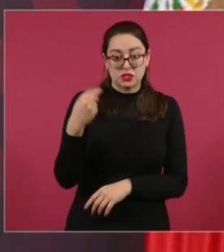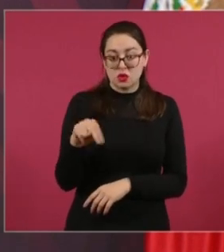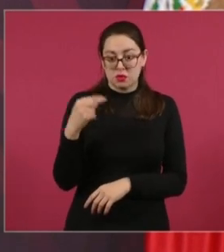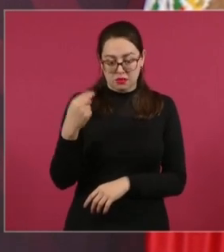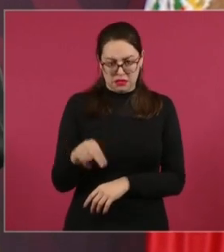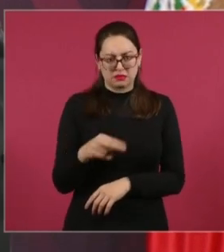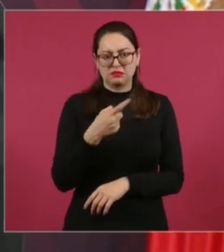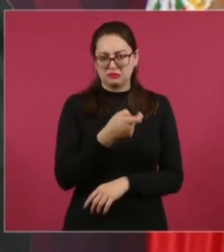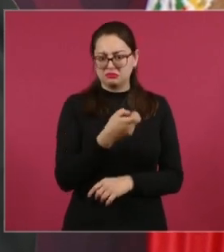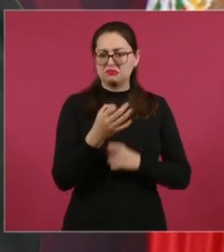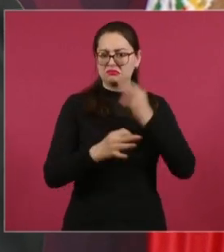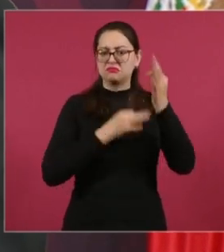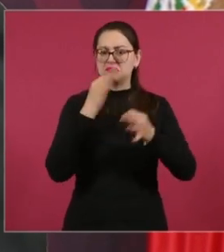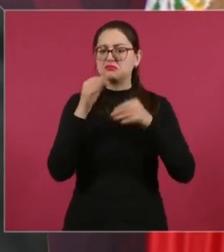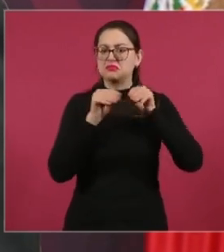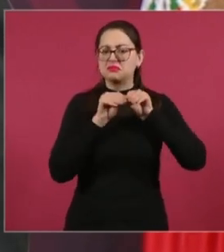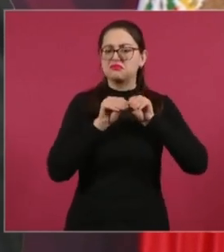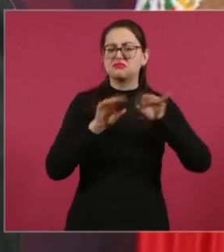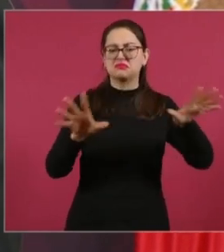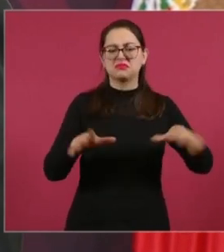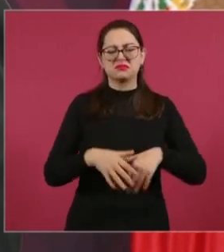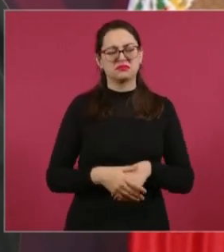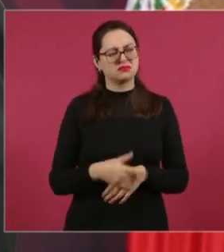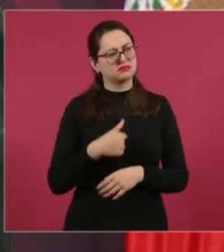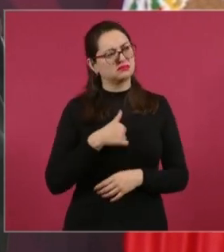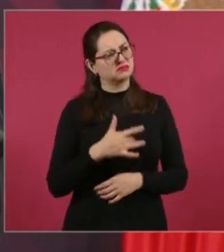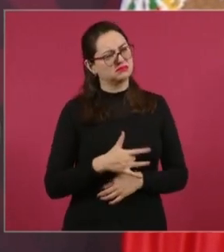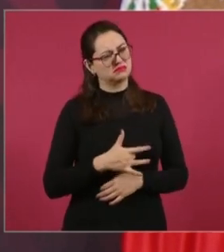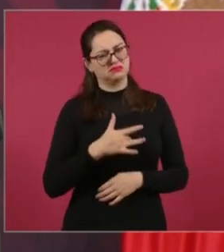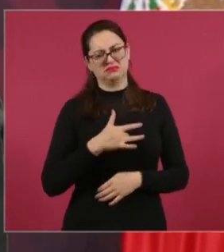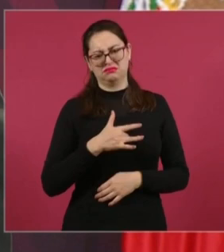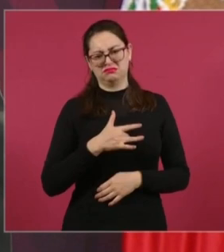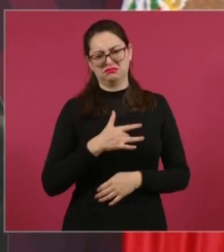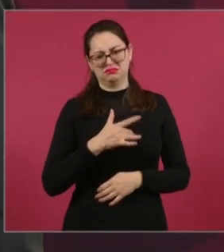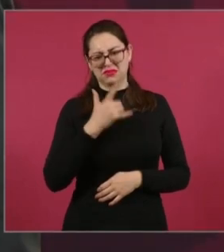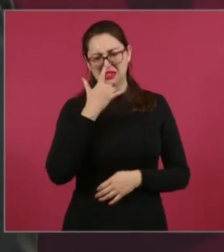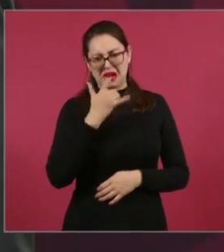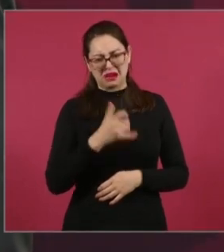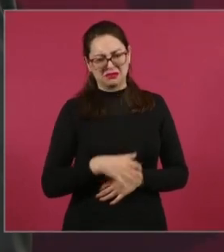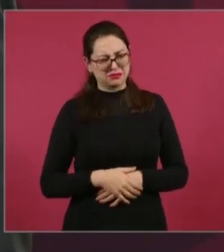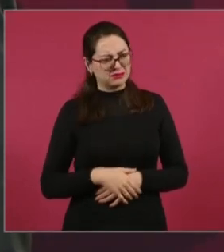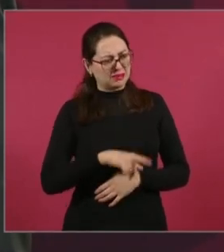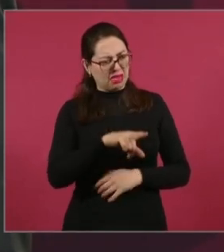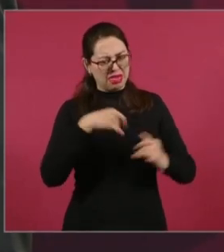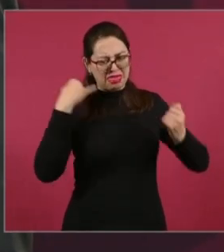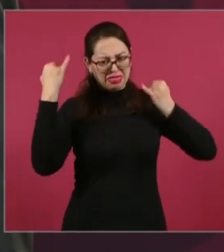algo sobre esto. Y a mí hasta me extrañó, pero ¿de dónde saca esto?